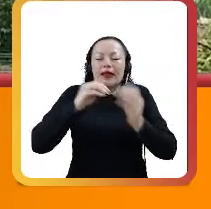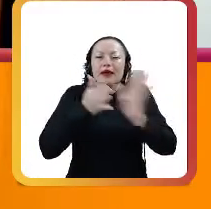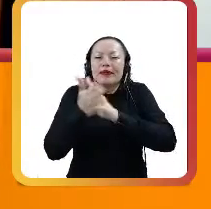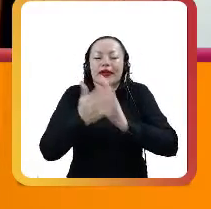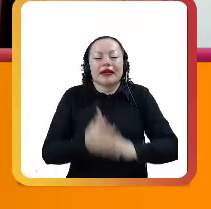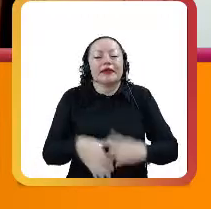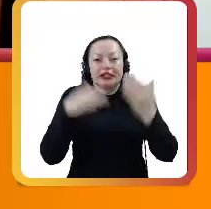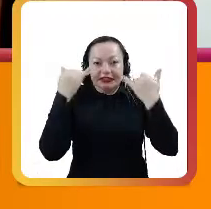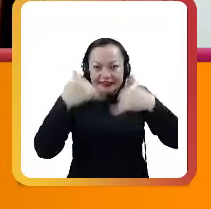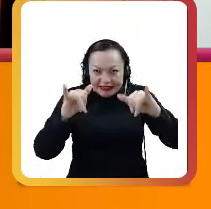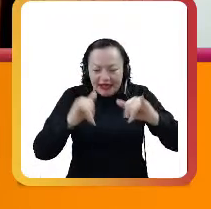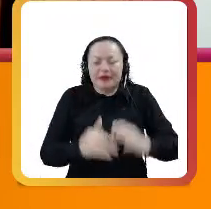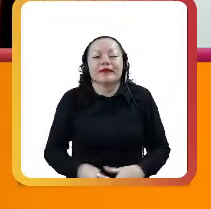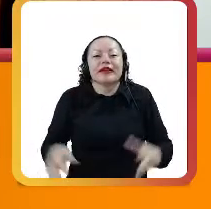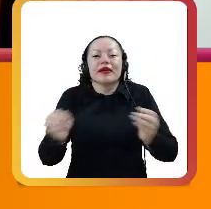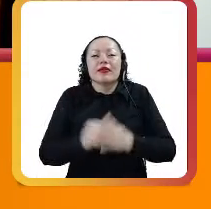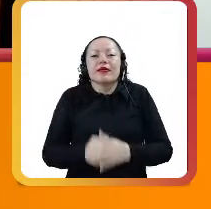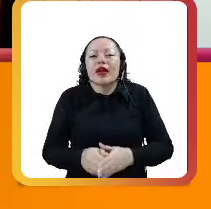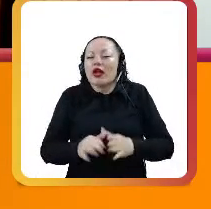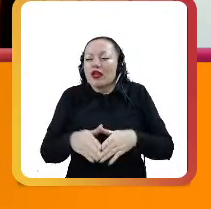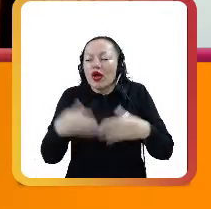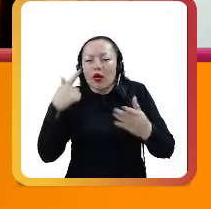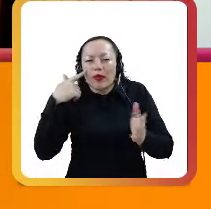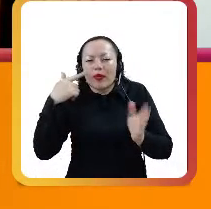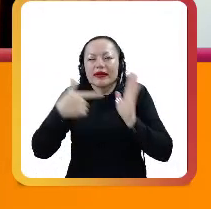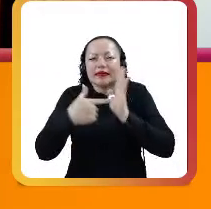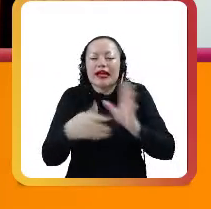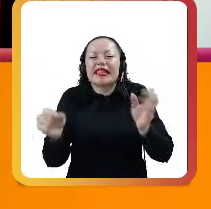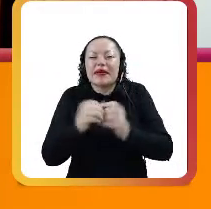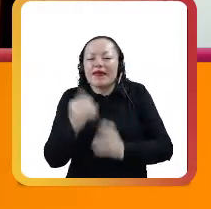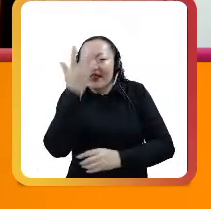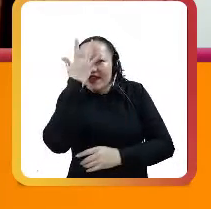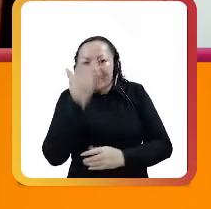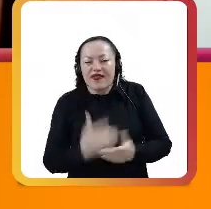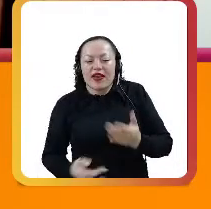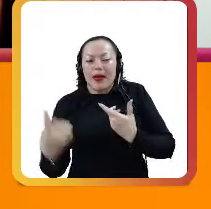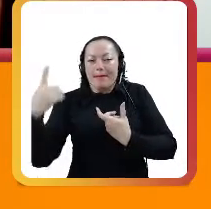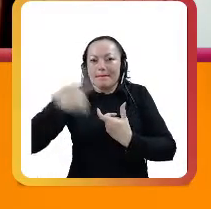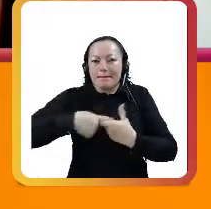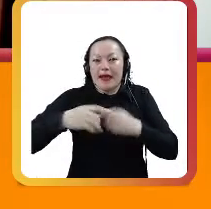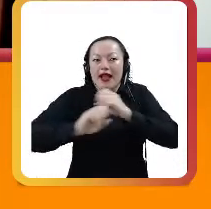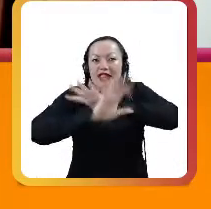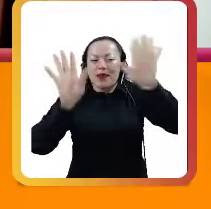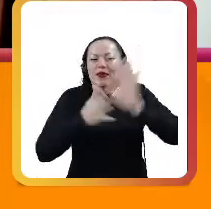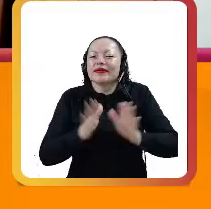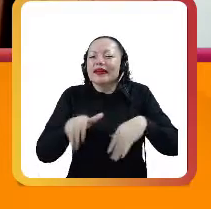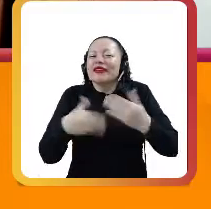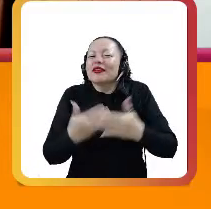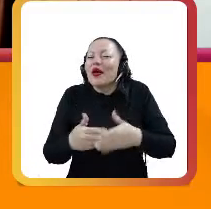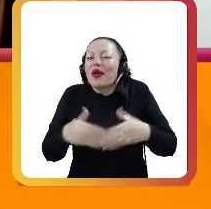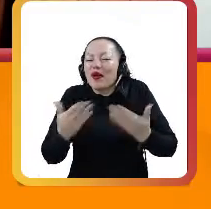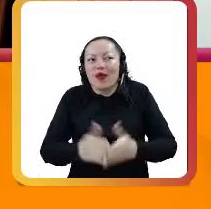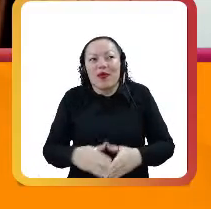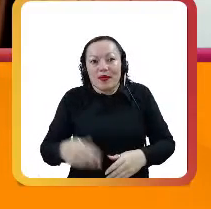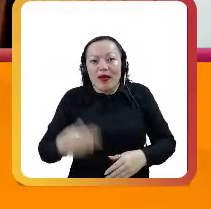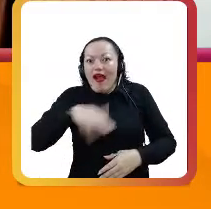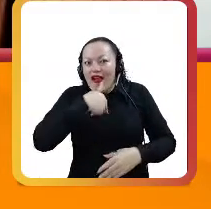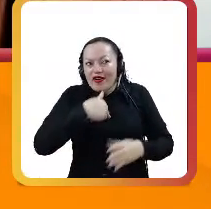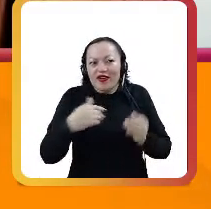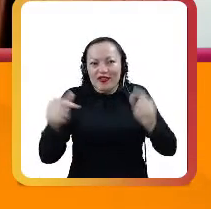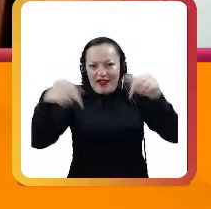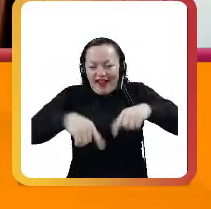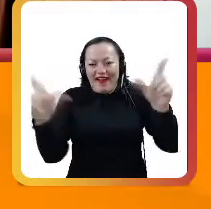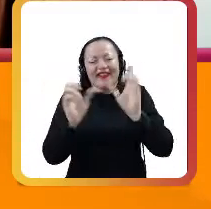vuelta por Facebook y ver quiénes más se conectan a esta hora de la mañana en nuestro magazine a través de